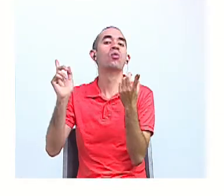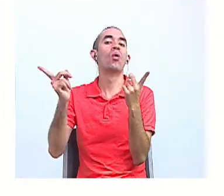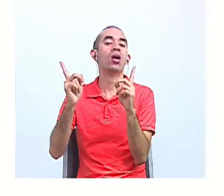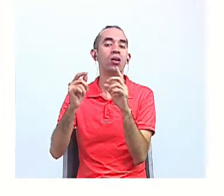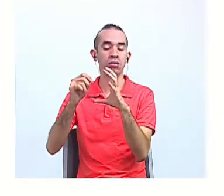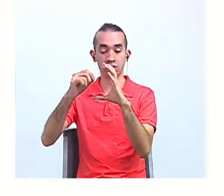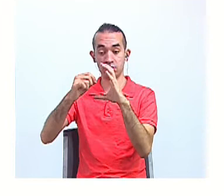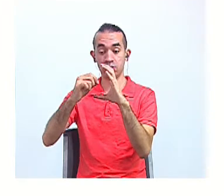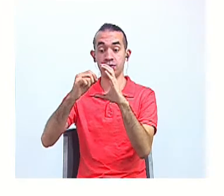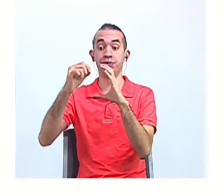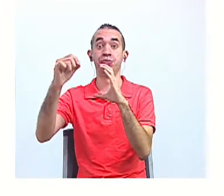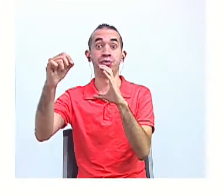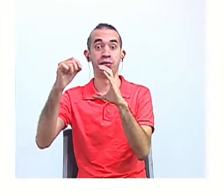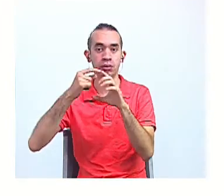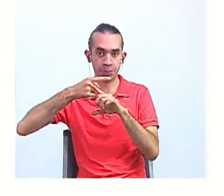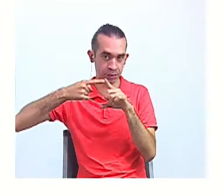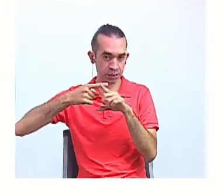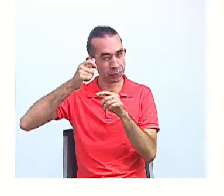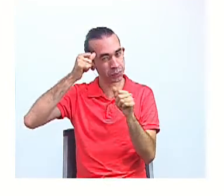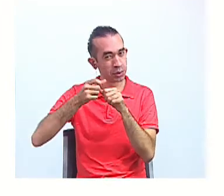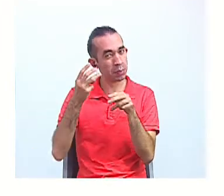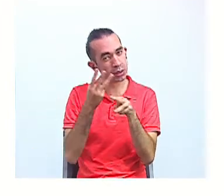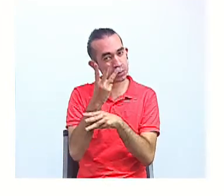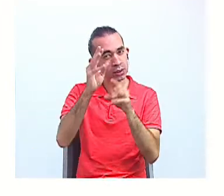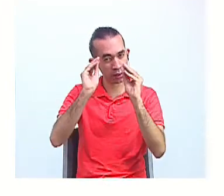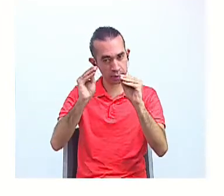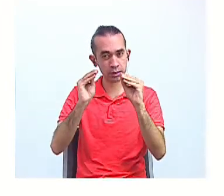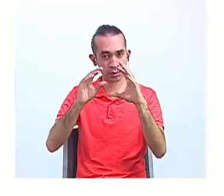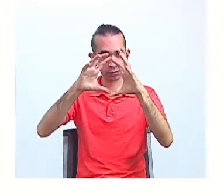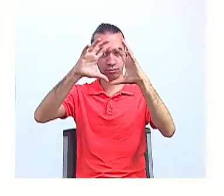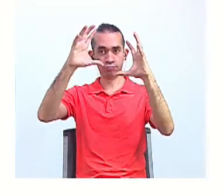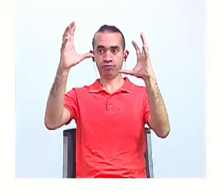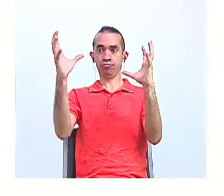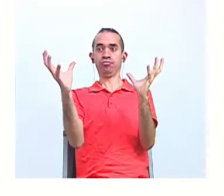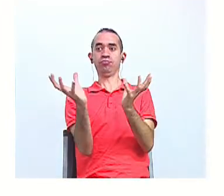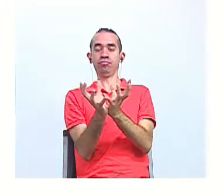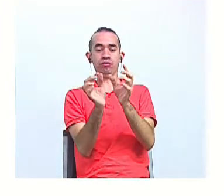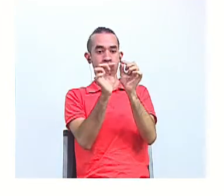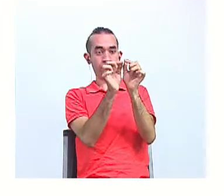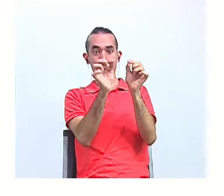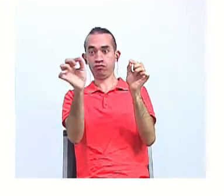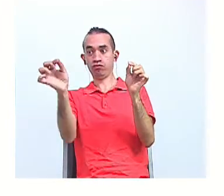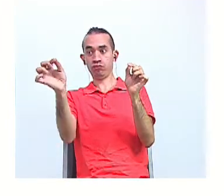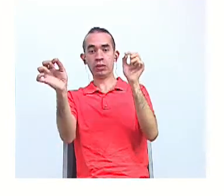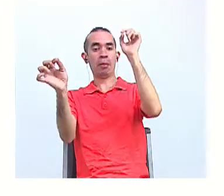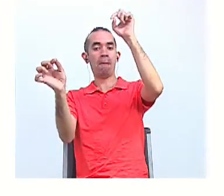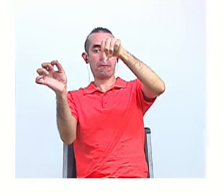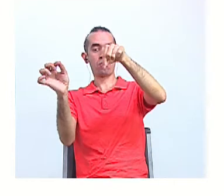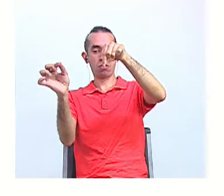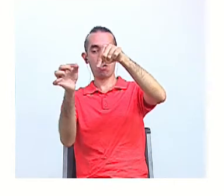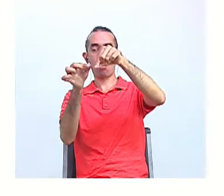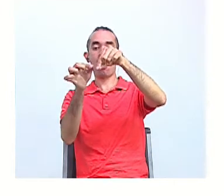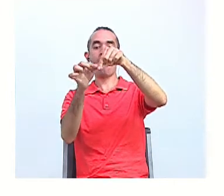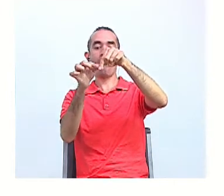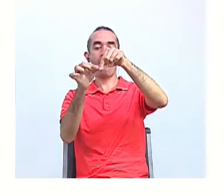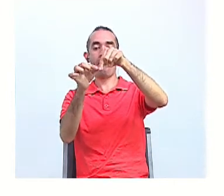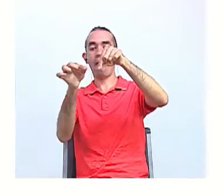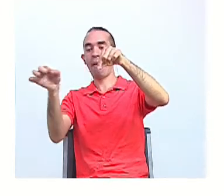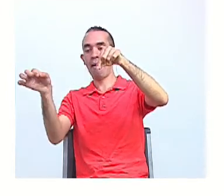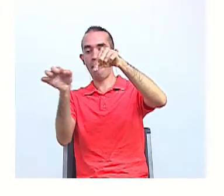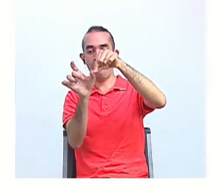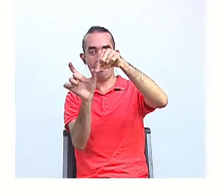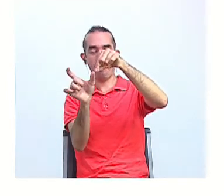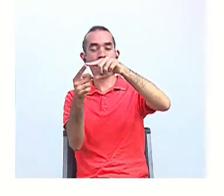Probablemente ustedes recuerdan que en matemática les han enseñado que la mitad del diámetro corresponde al radio. Entonces,